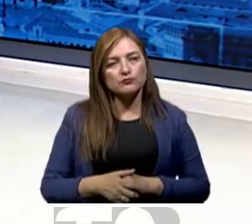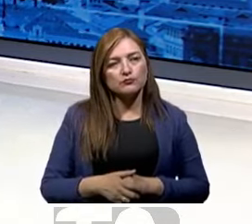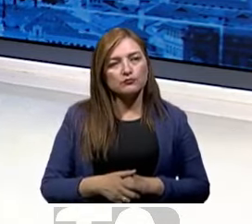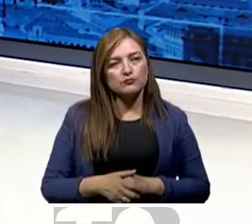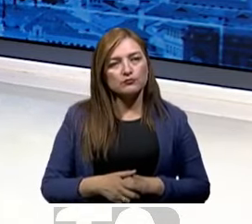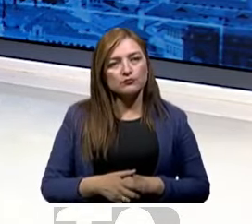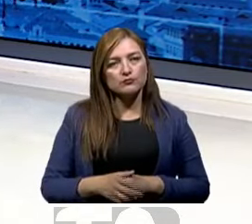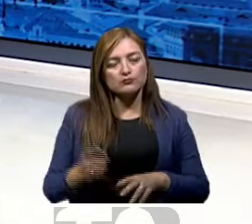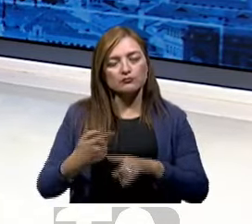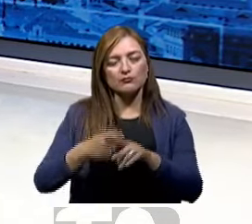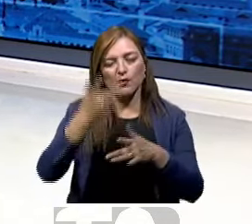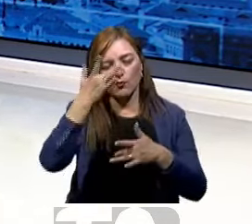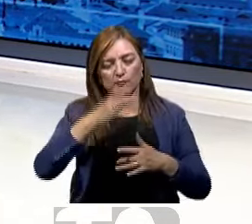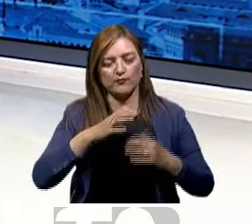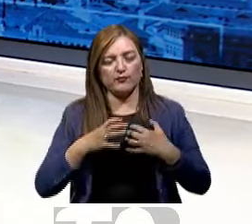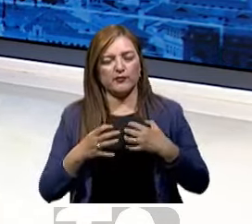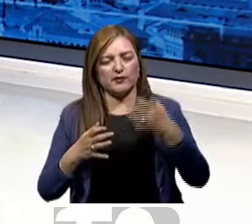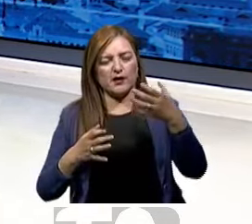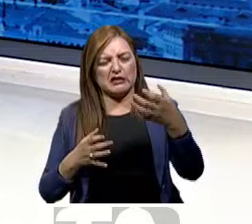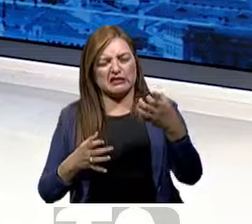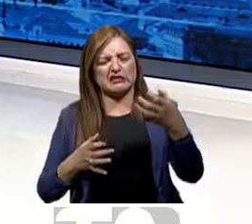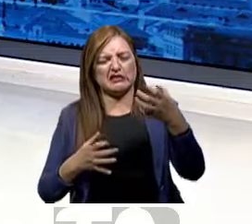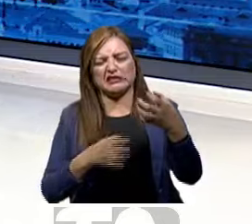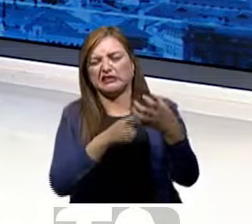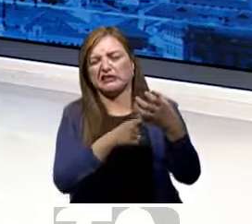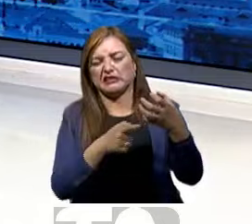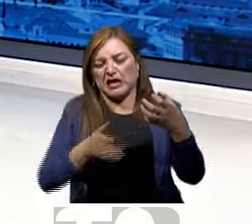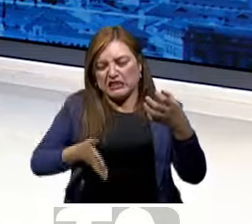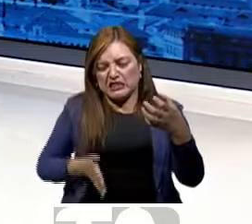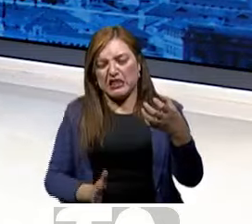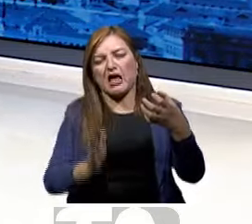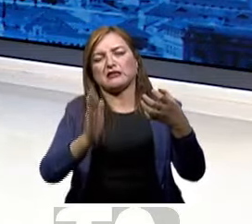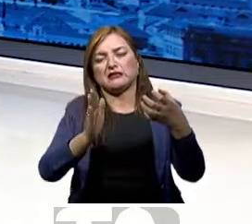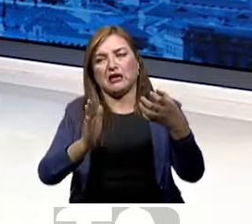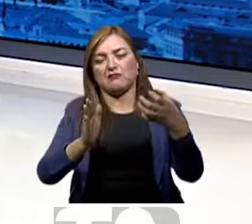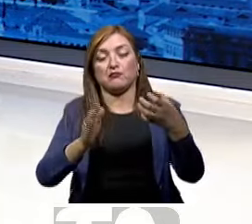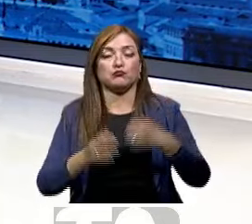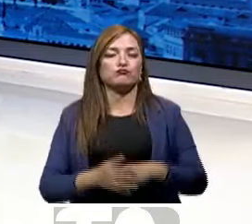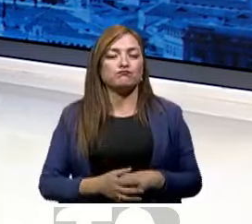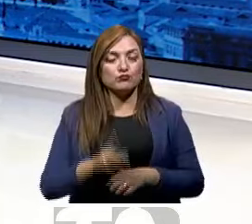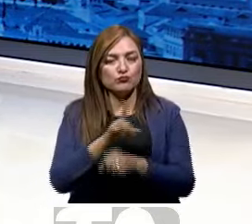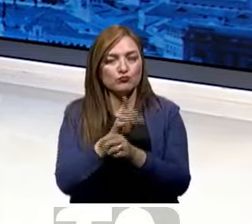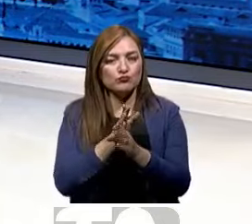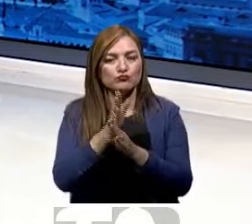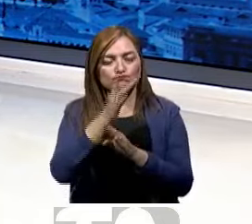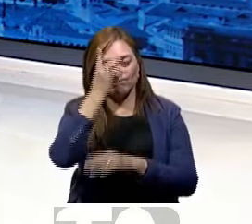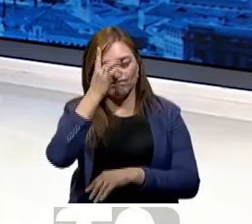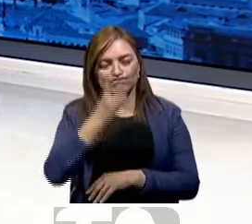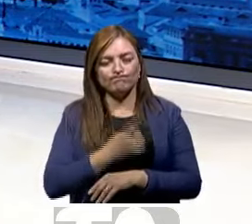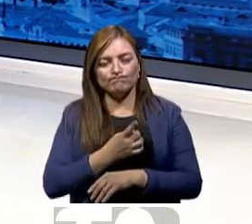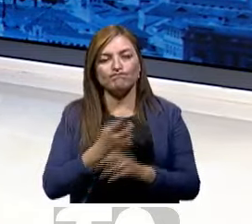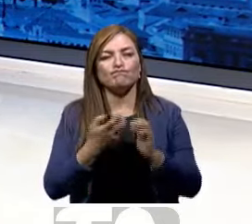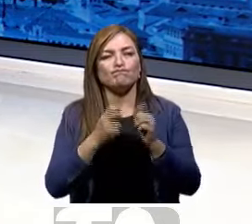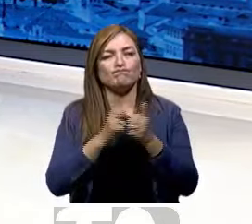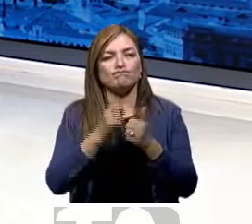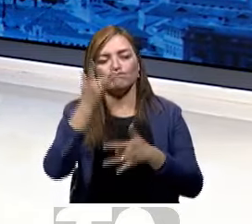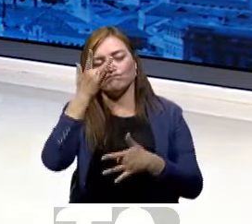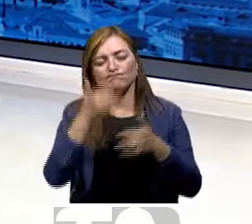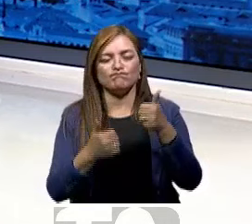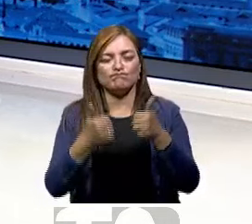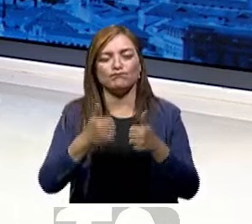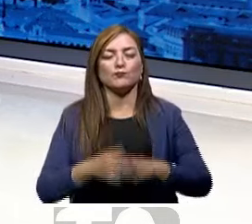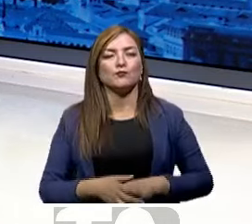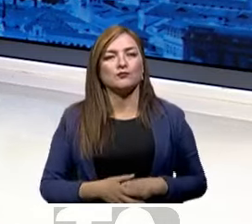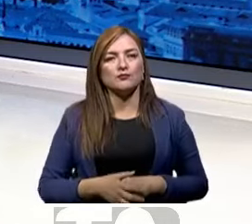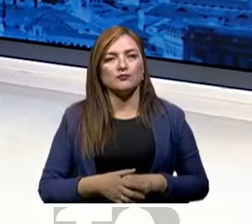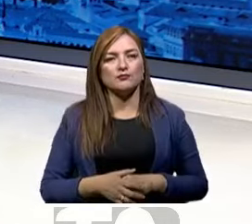de defectos cardíacos congénitos. Por ello, es importante que un especialista sea quien determine el tipo de patología.